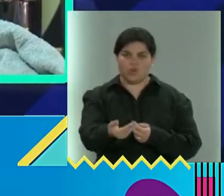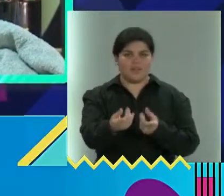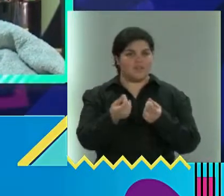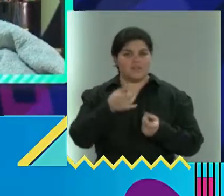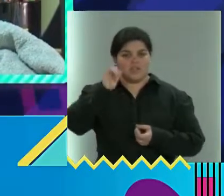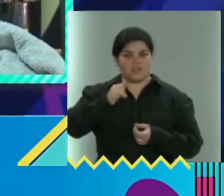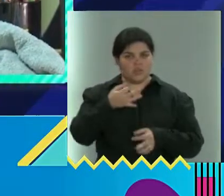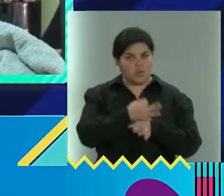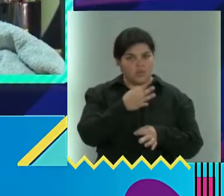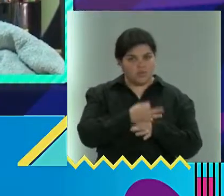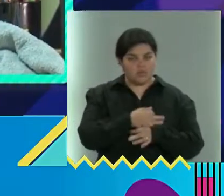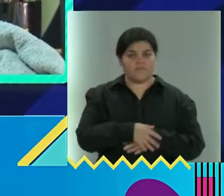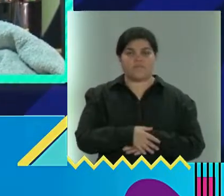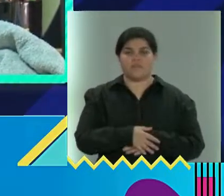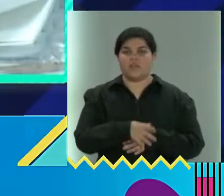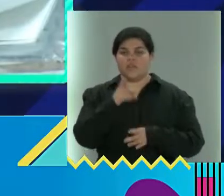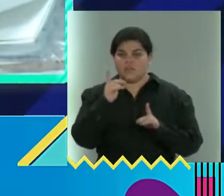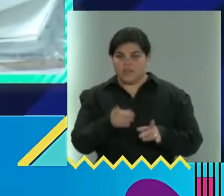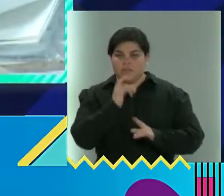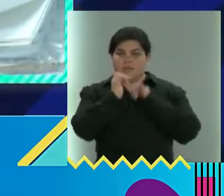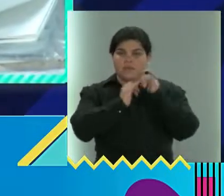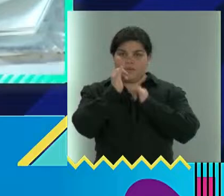Se habló también y se hizo hincapié en las